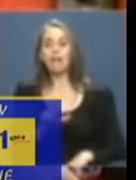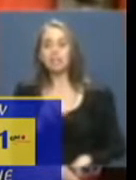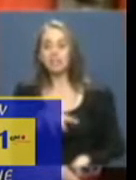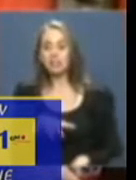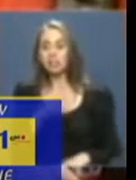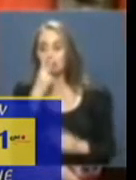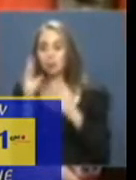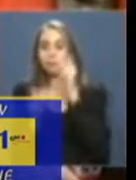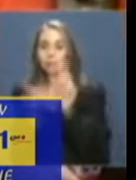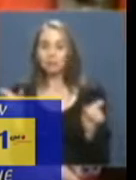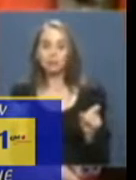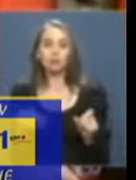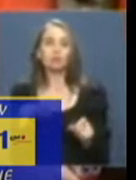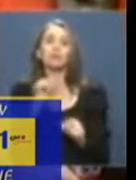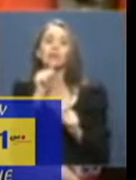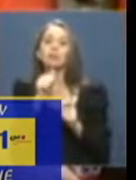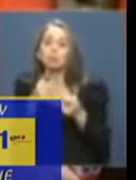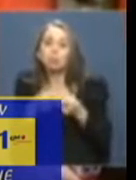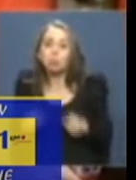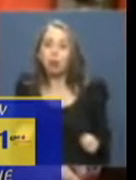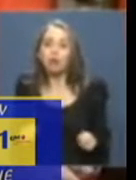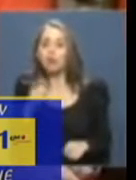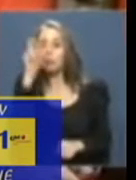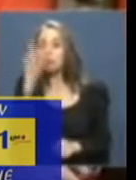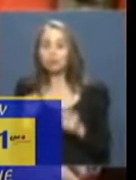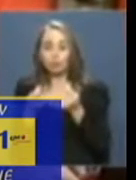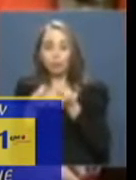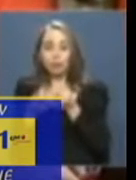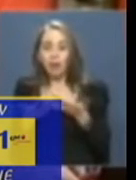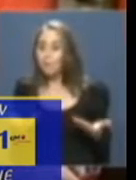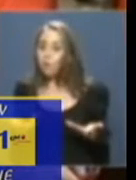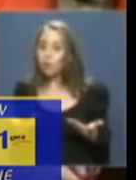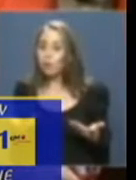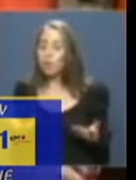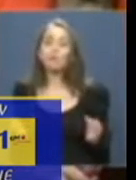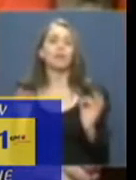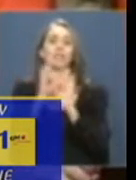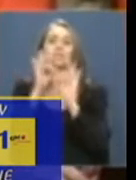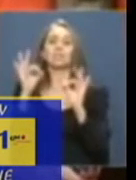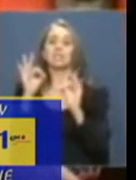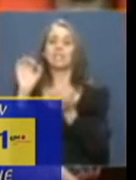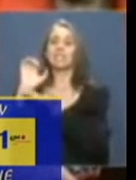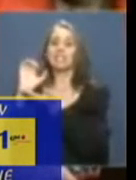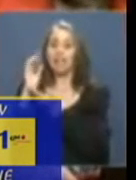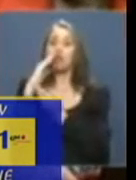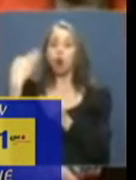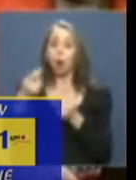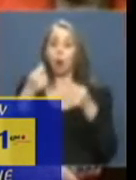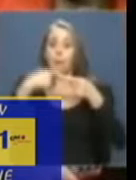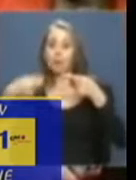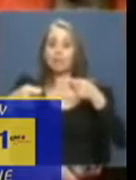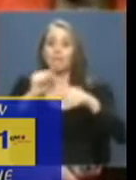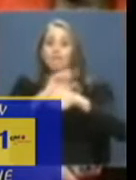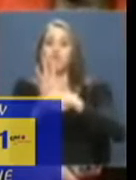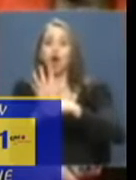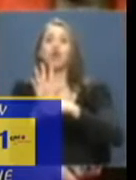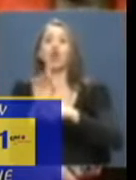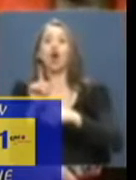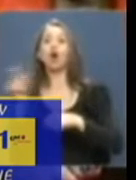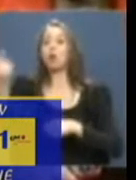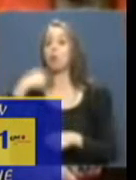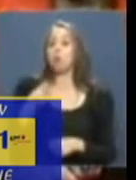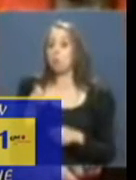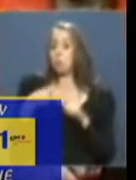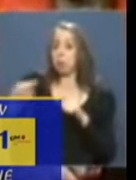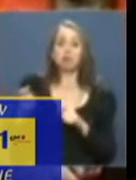la gente más pobre la gente más vulnerable no está recibiendo los beneficios del estado en el bono kobe nos hemos